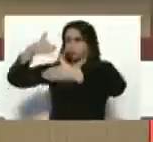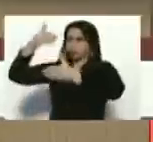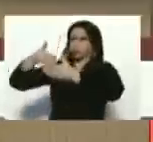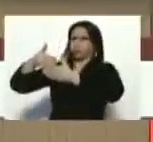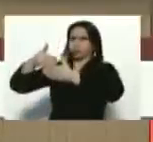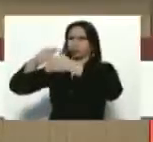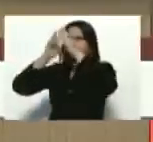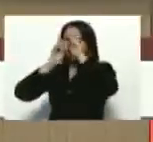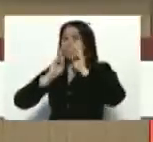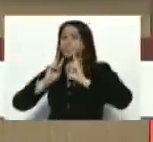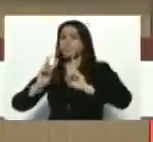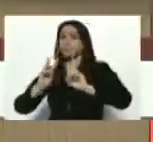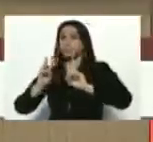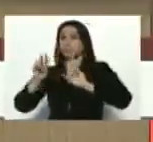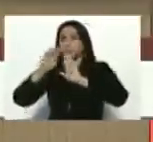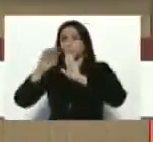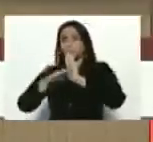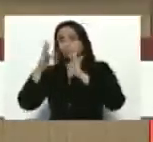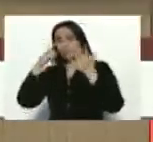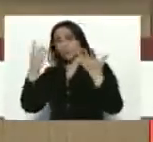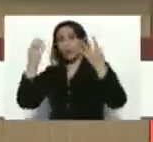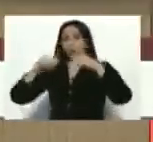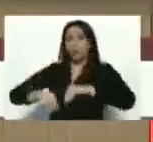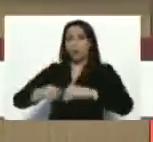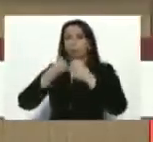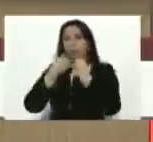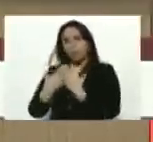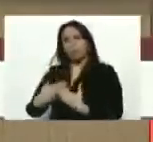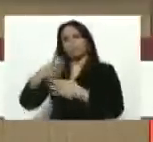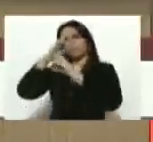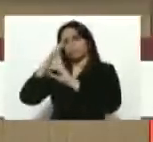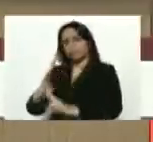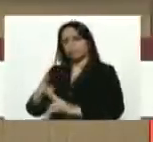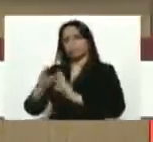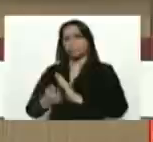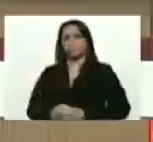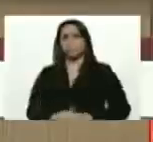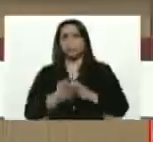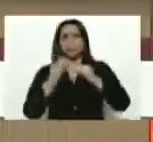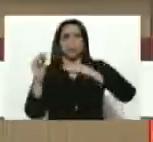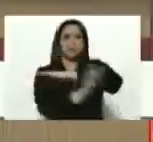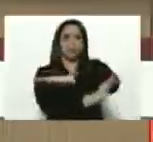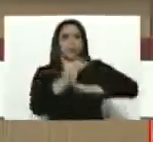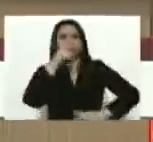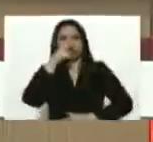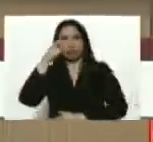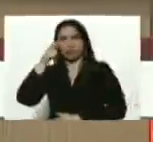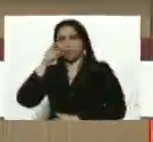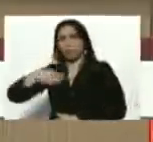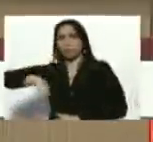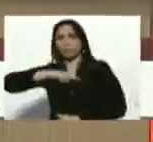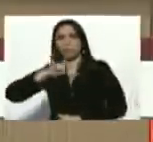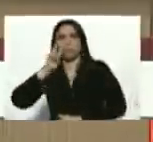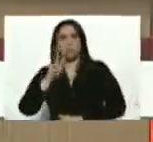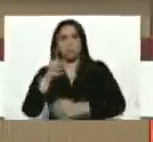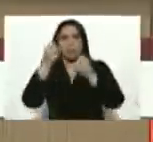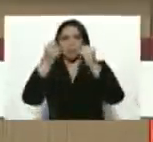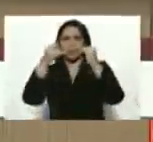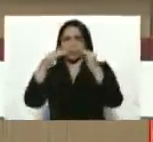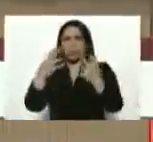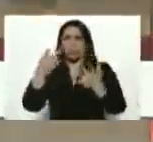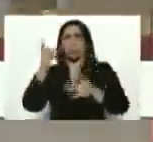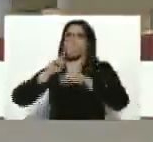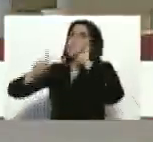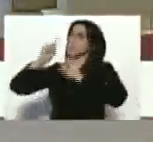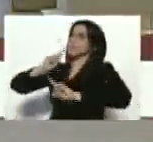sanitario con protocolos, como ustedes bien saben, muy estrictos en toda la frontera. Ahí vimos esos números. Le están